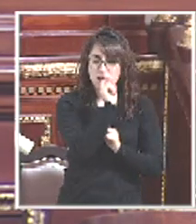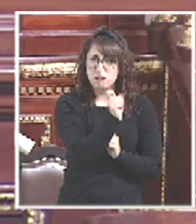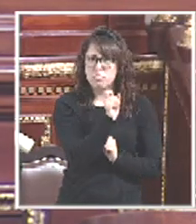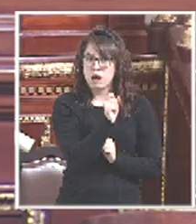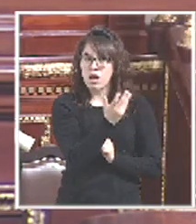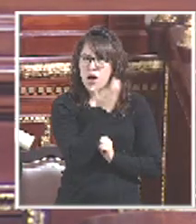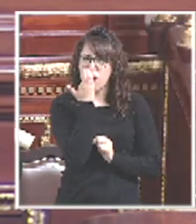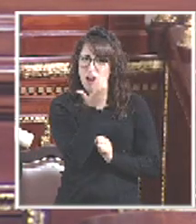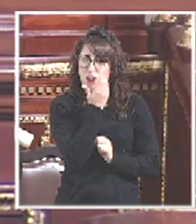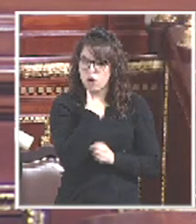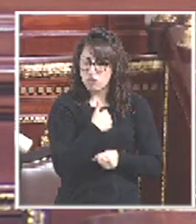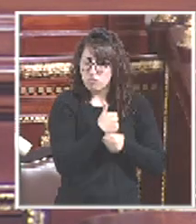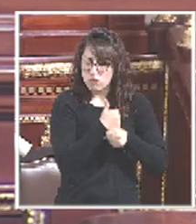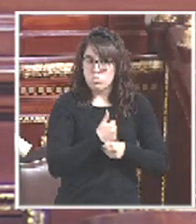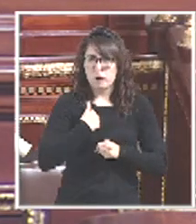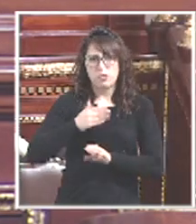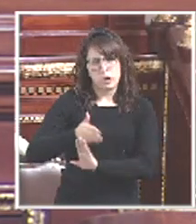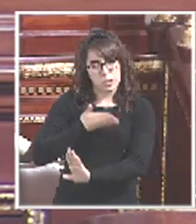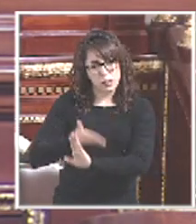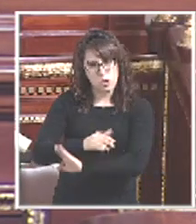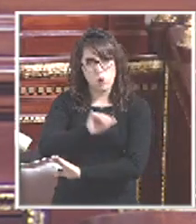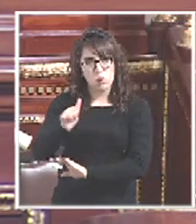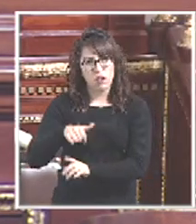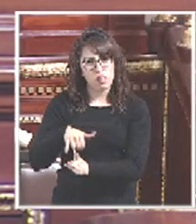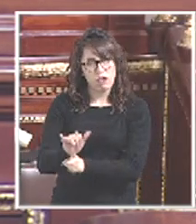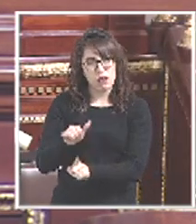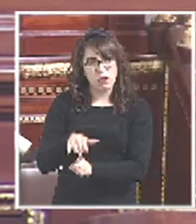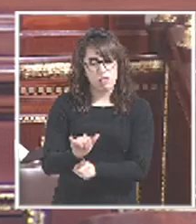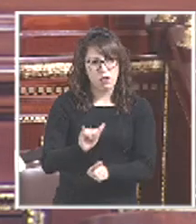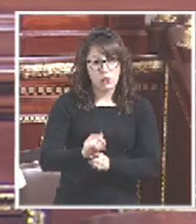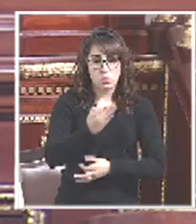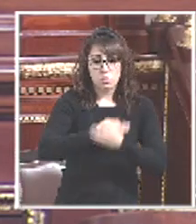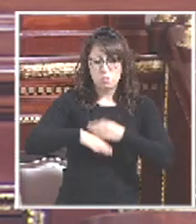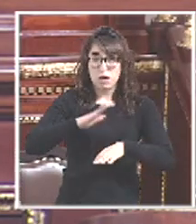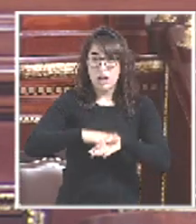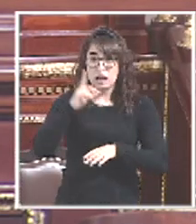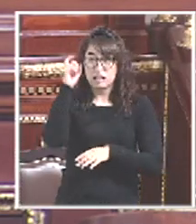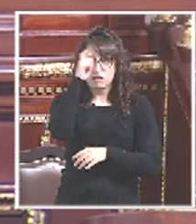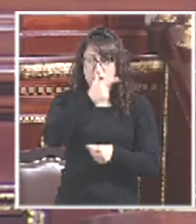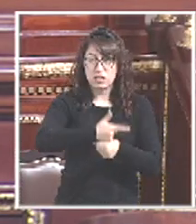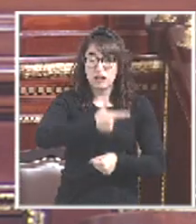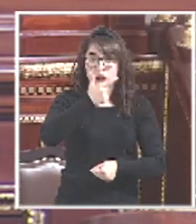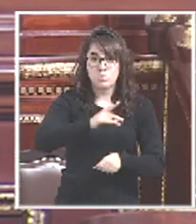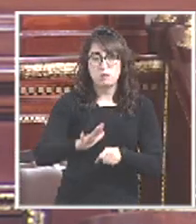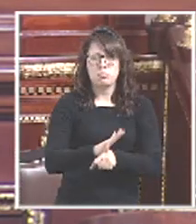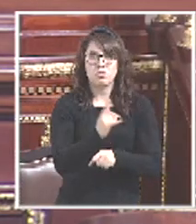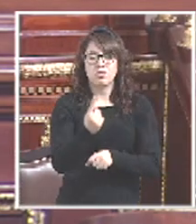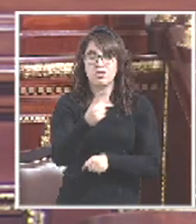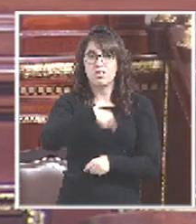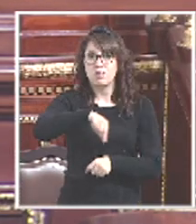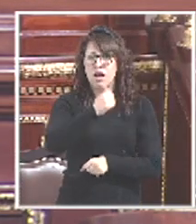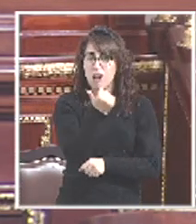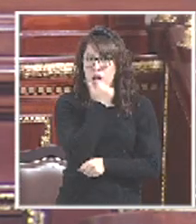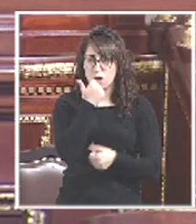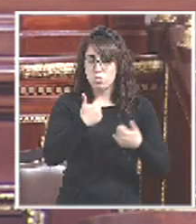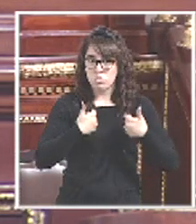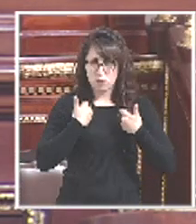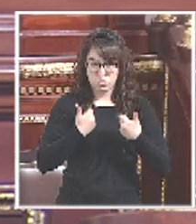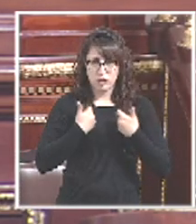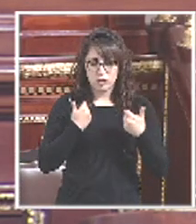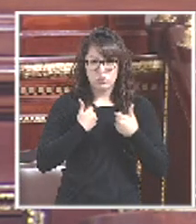sido víctimas. Esto se complica ya que los jóvenes no cuentan con las adecuadas herramientas para gestionar